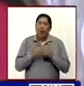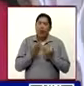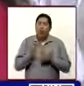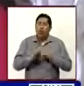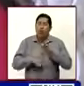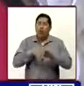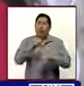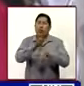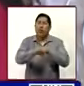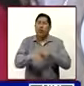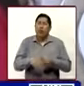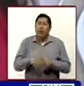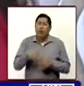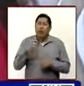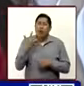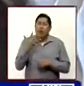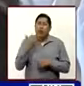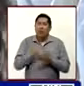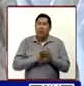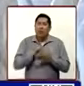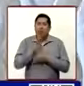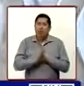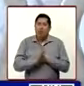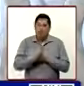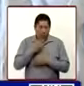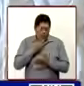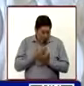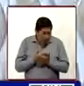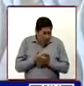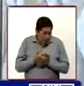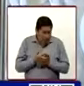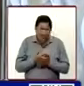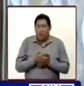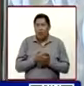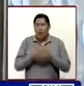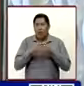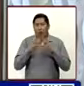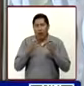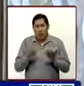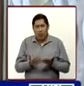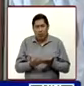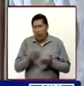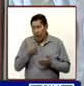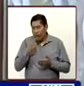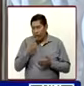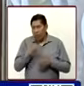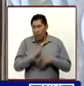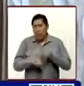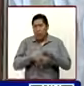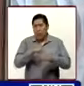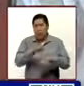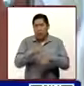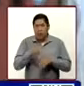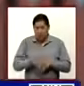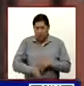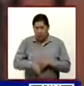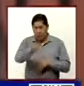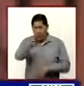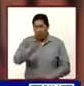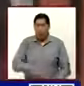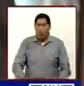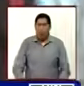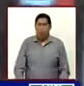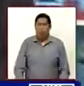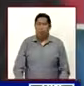que ella tenía que seguir aquel 5 de abril? Bueno, el recorrido generalmente y habitualmente que nosotros hacíamos era... A ver, vamos. Rumbo a este